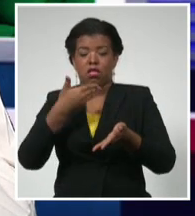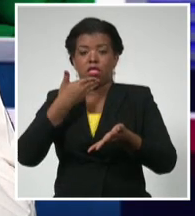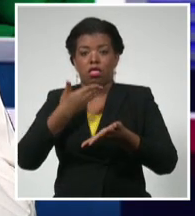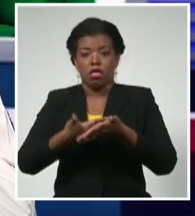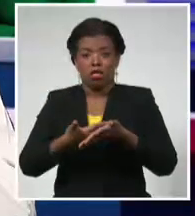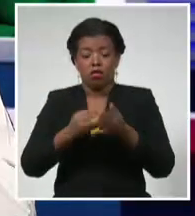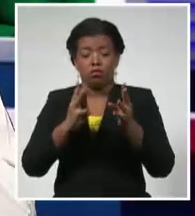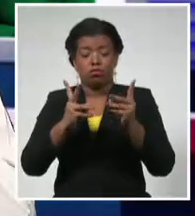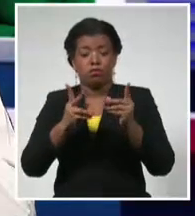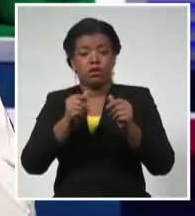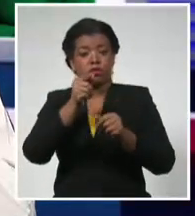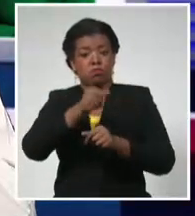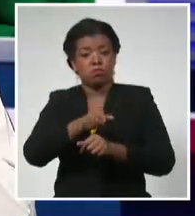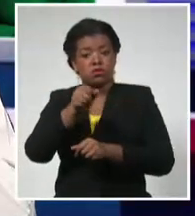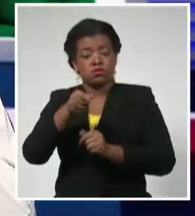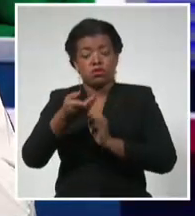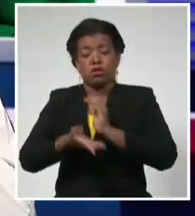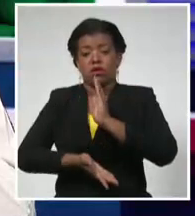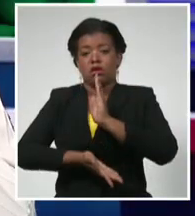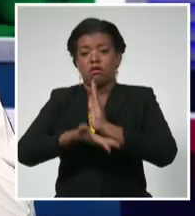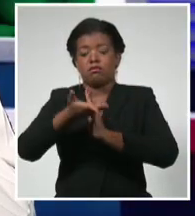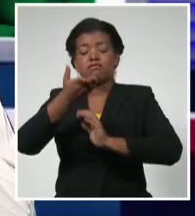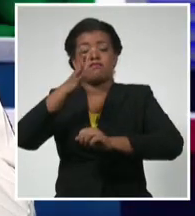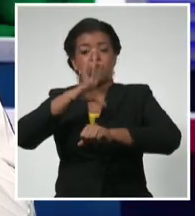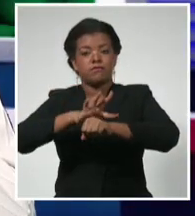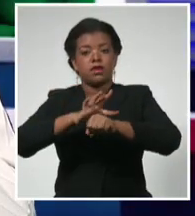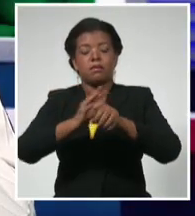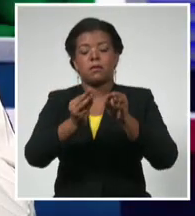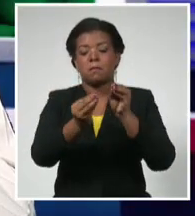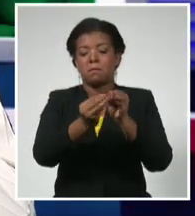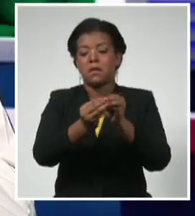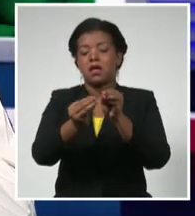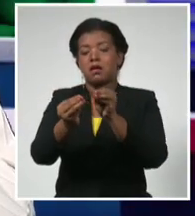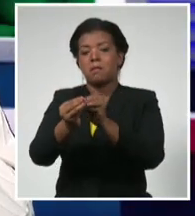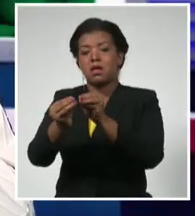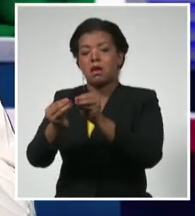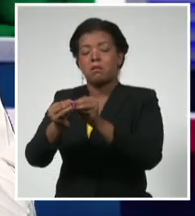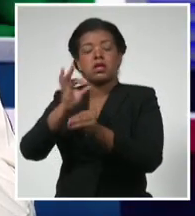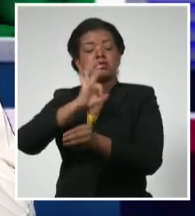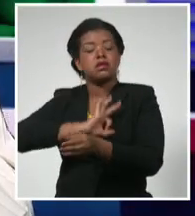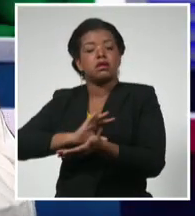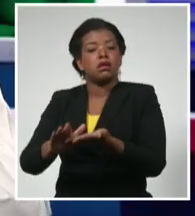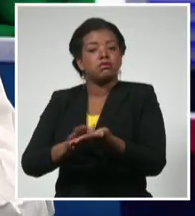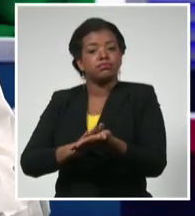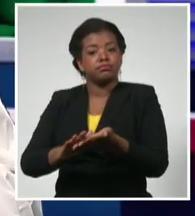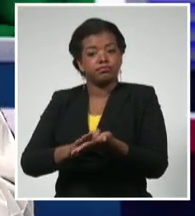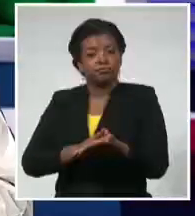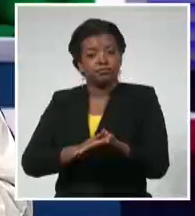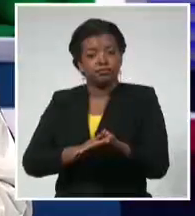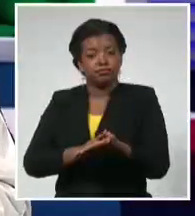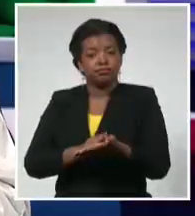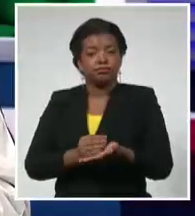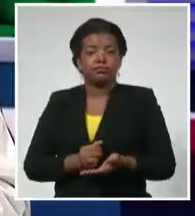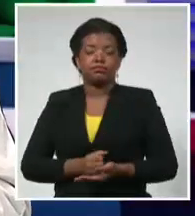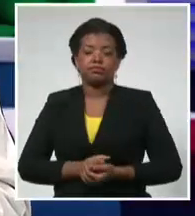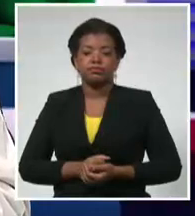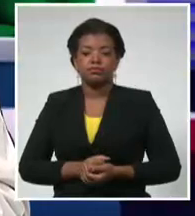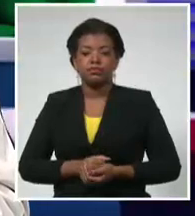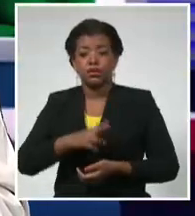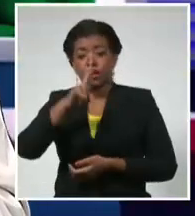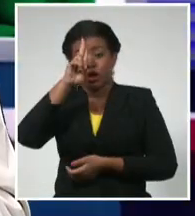casos que tienen el virus, que lo transmiten y que no tienen síntomas de la enfermedad. El doctor Durán